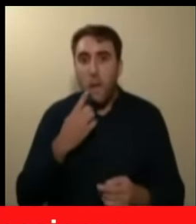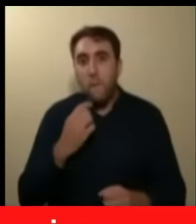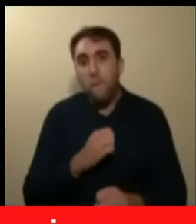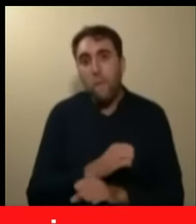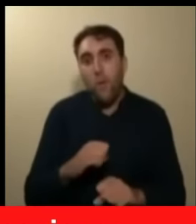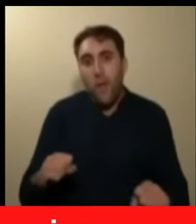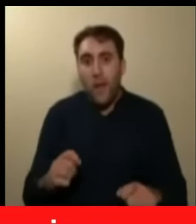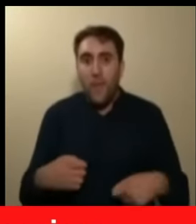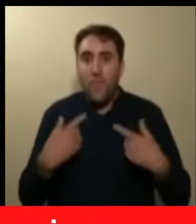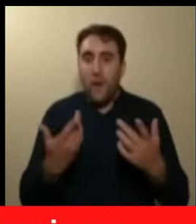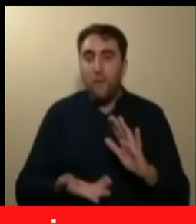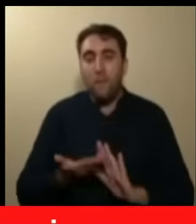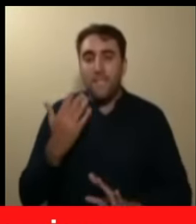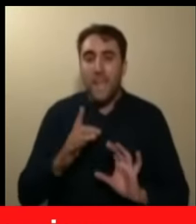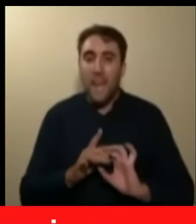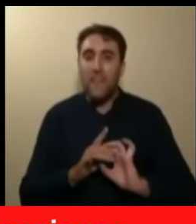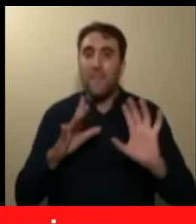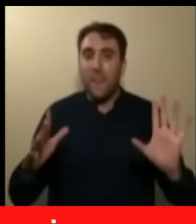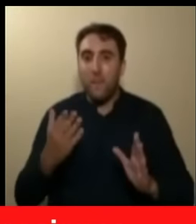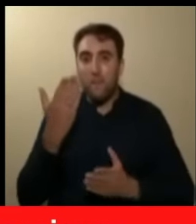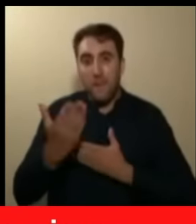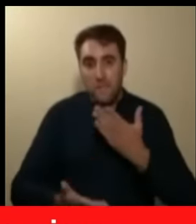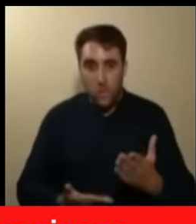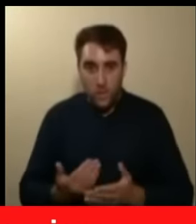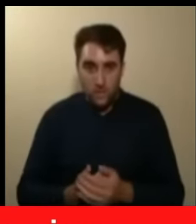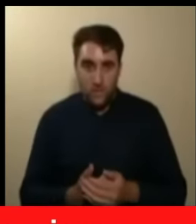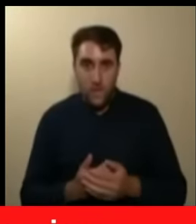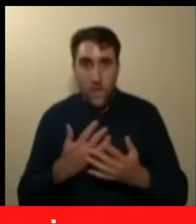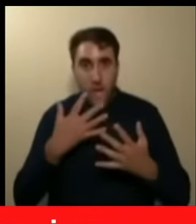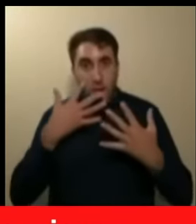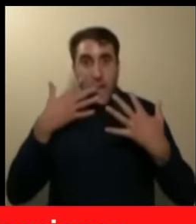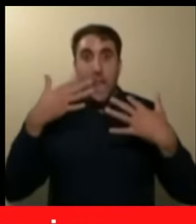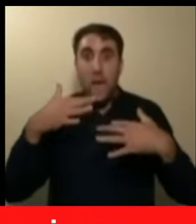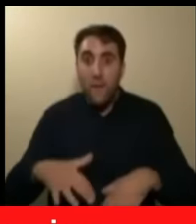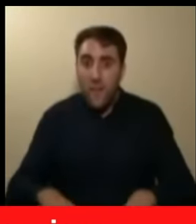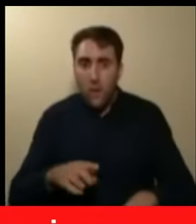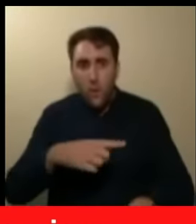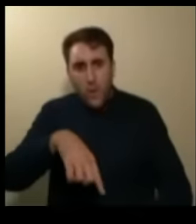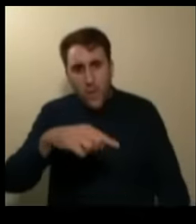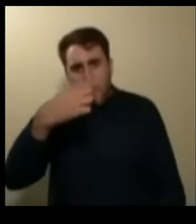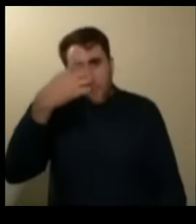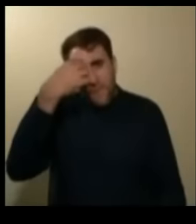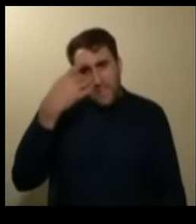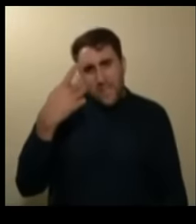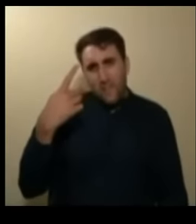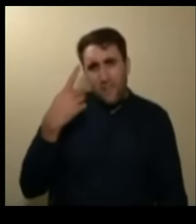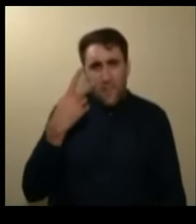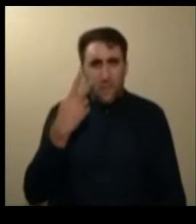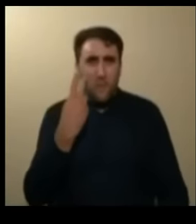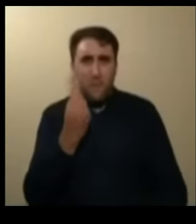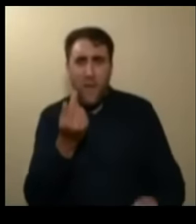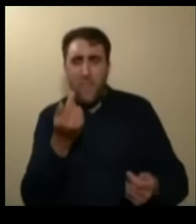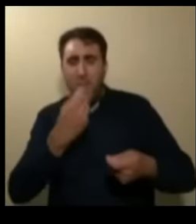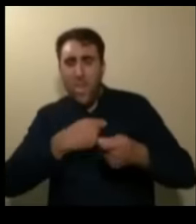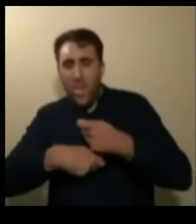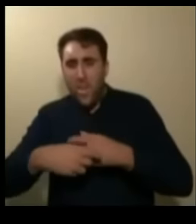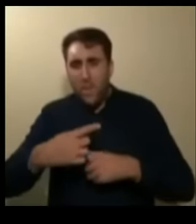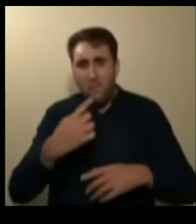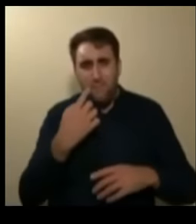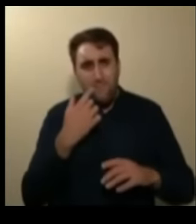dar más libertad al ciudadano. Realmente, asociar esto con evasión, asociar esto con ilegalidad,